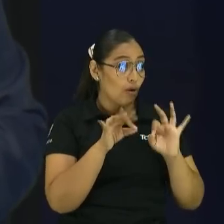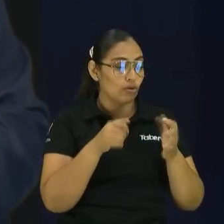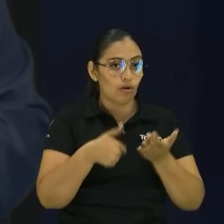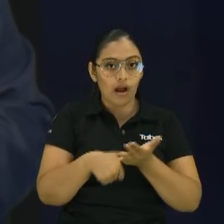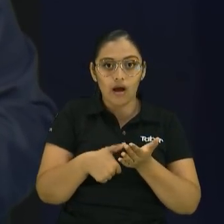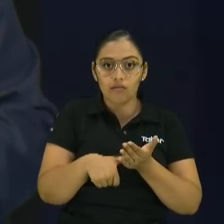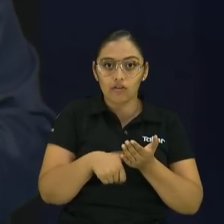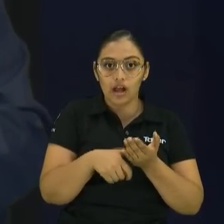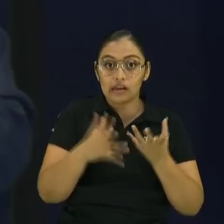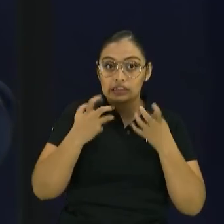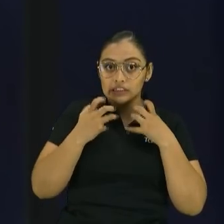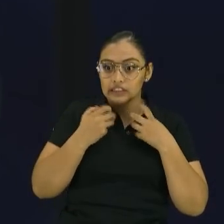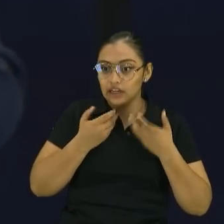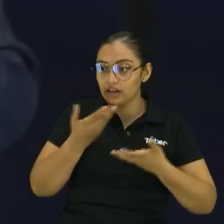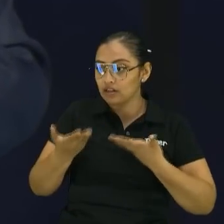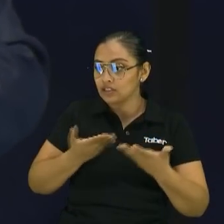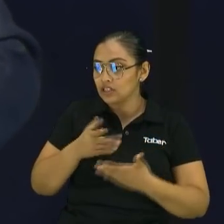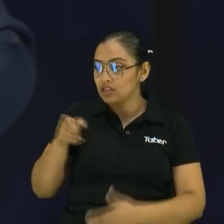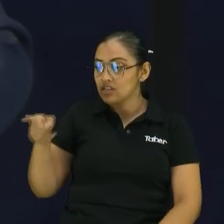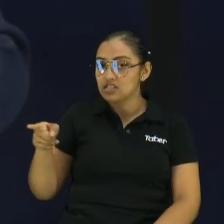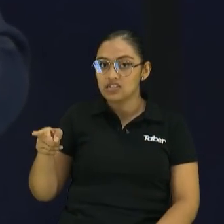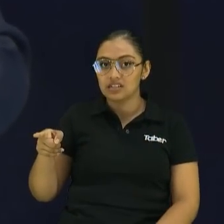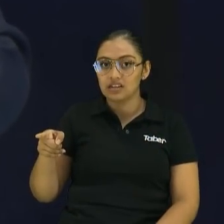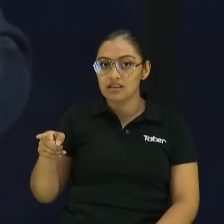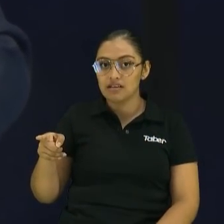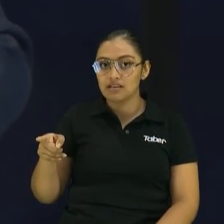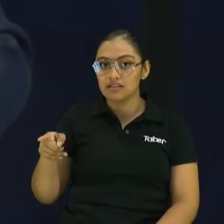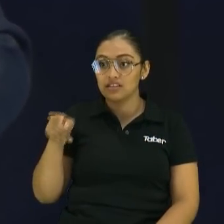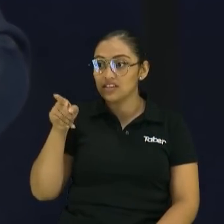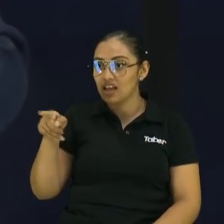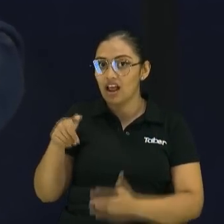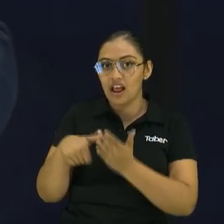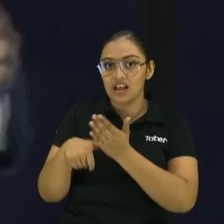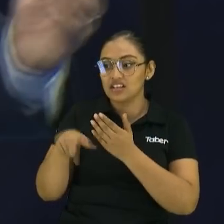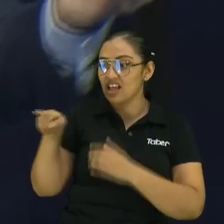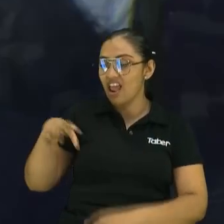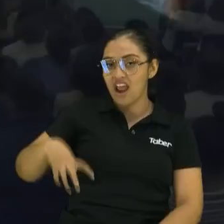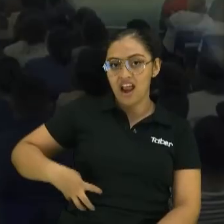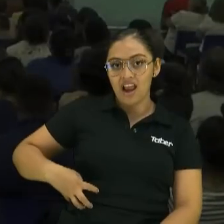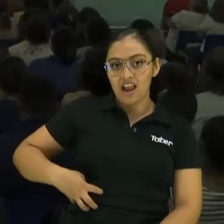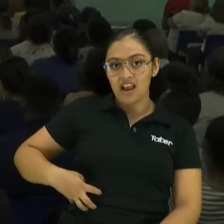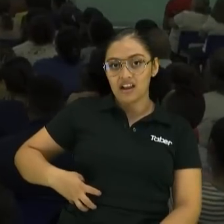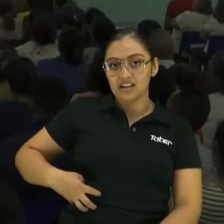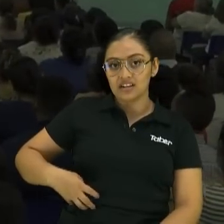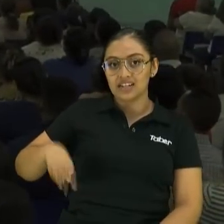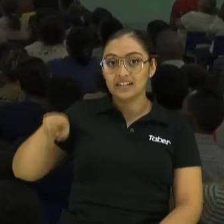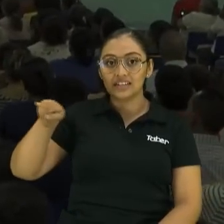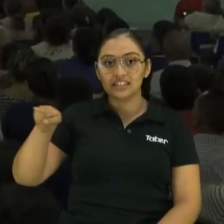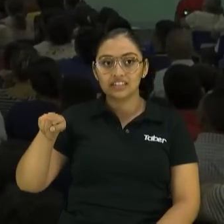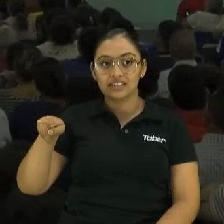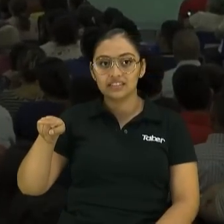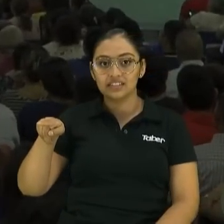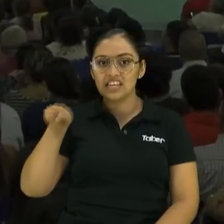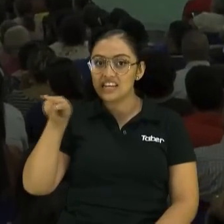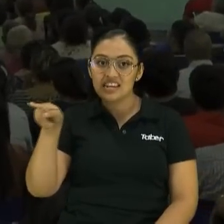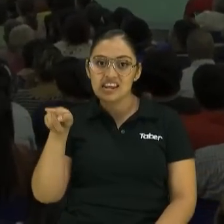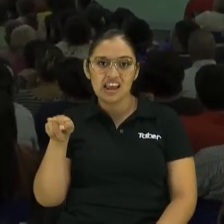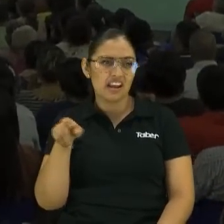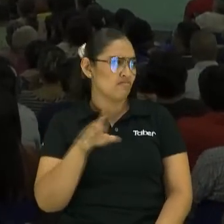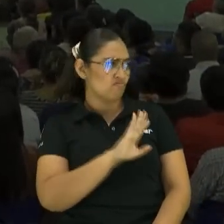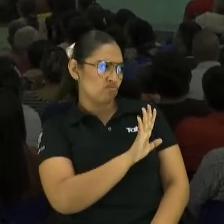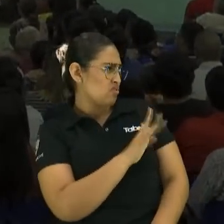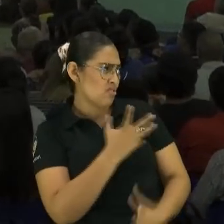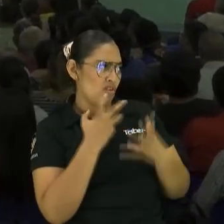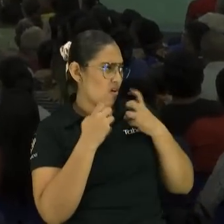servicios y demandaron al que lo había engañado y todavía resistiéndose a pagar el millón de dólares por esa